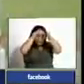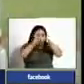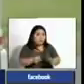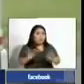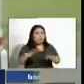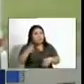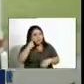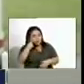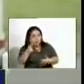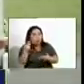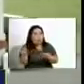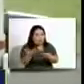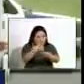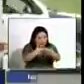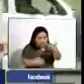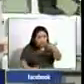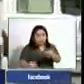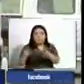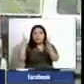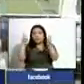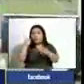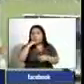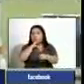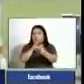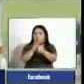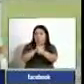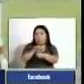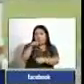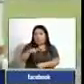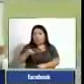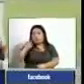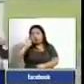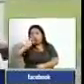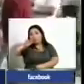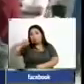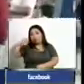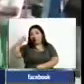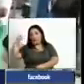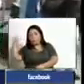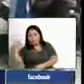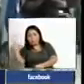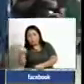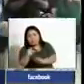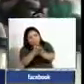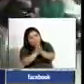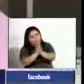crisis. A la fecha, al menos 4.000 salvadoreños han solicitado ayuda a Cancillería.